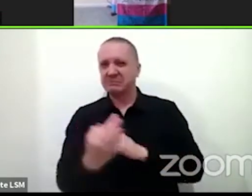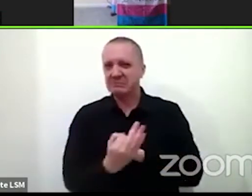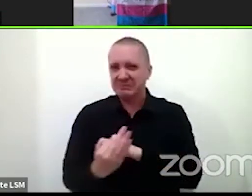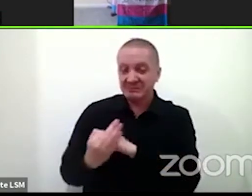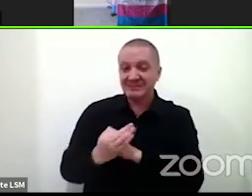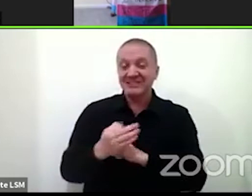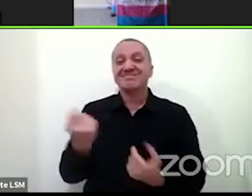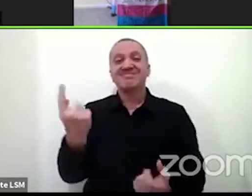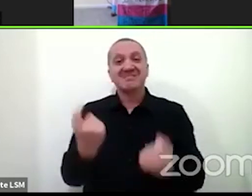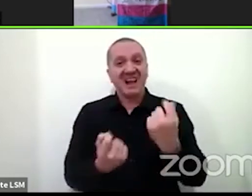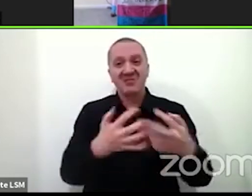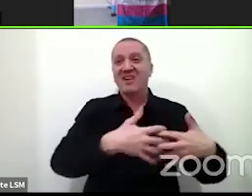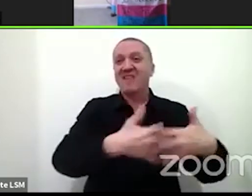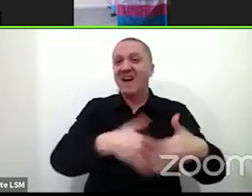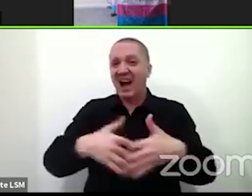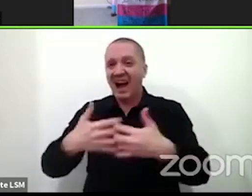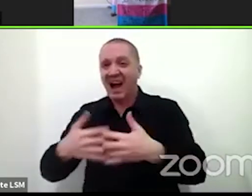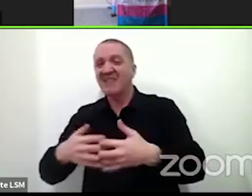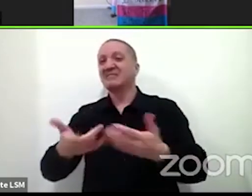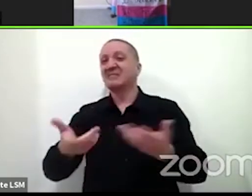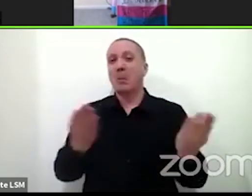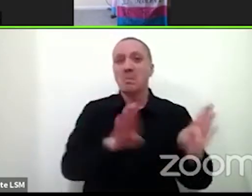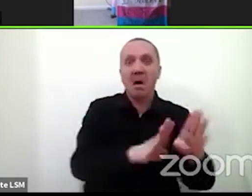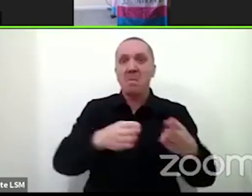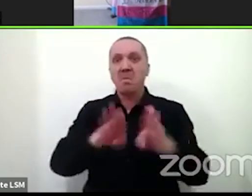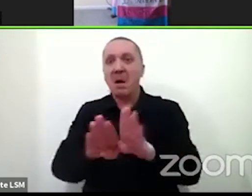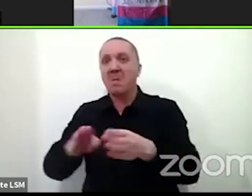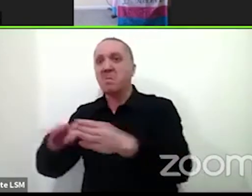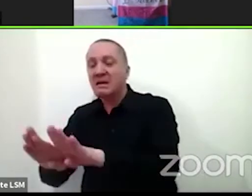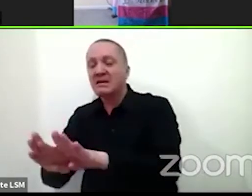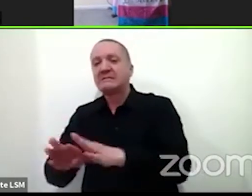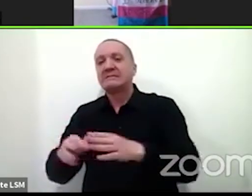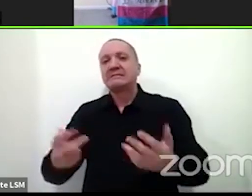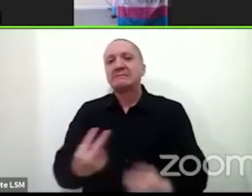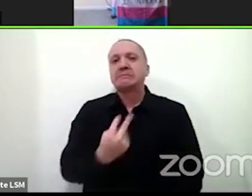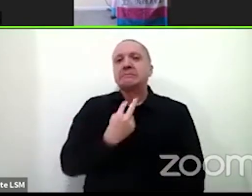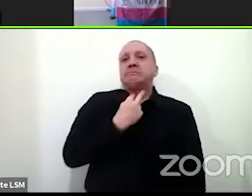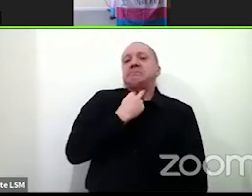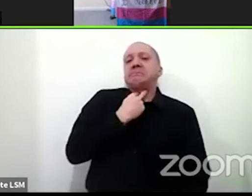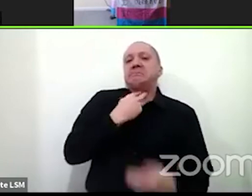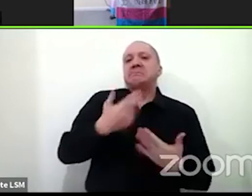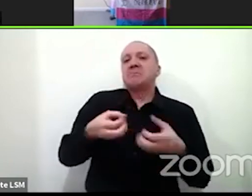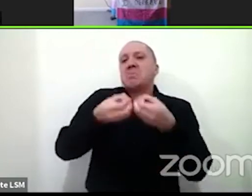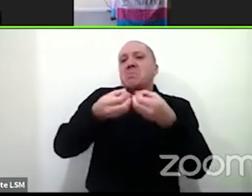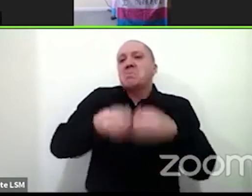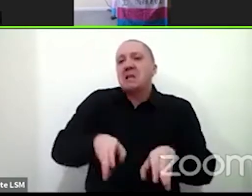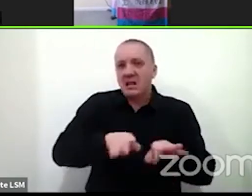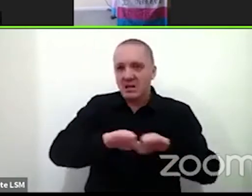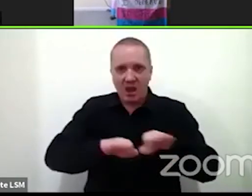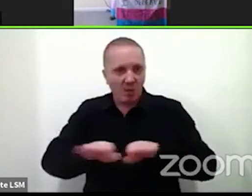puertas, incrementó el número de desempleo debido a la ausencia de trabajo, la falta de acceso a la